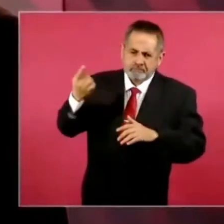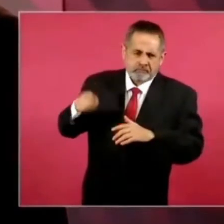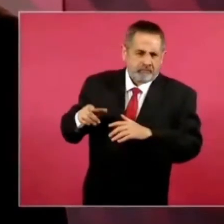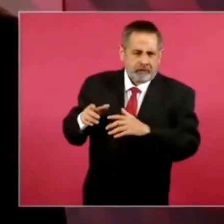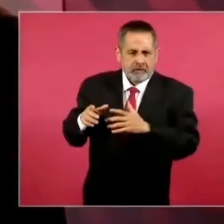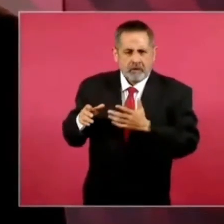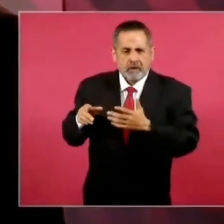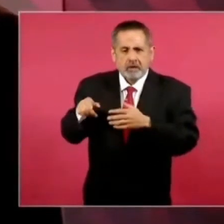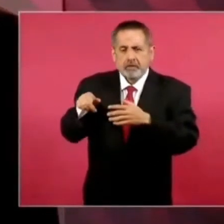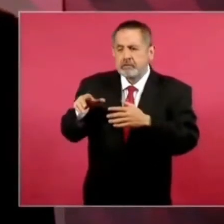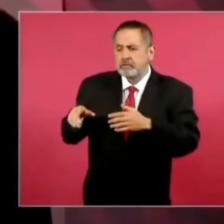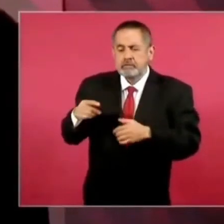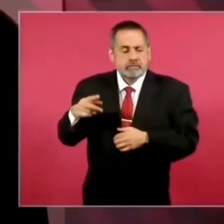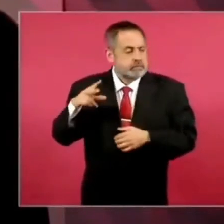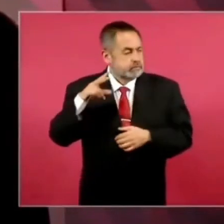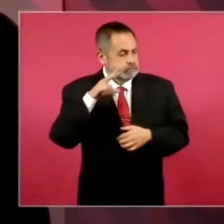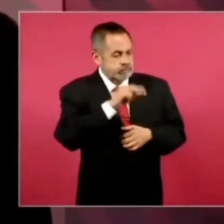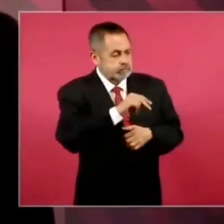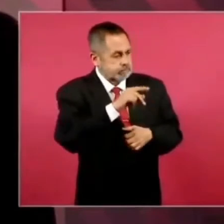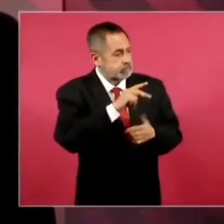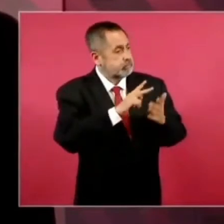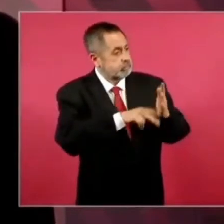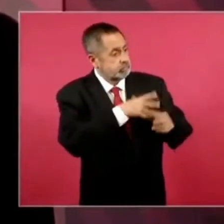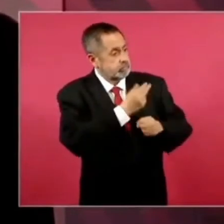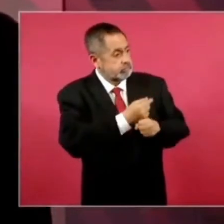y en contra de la reelección,